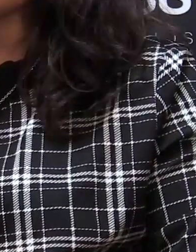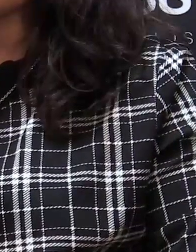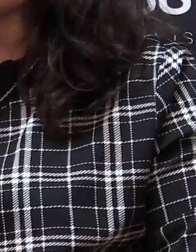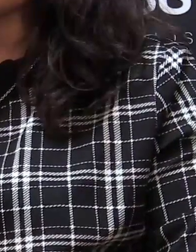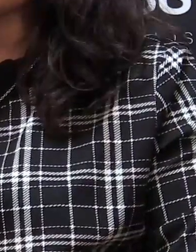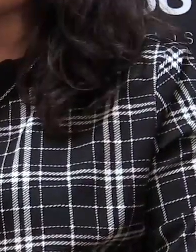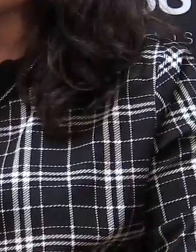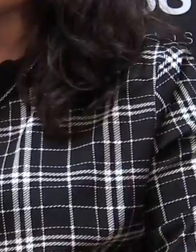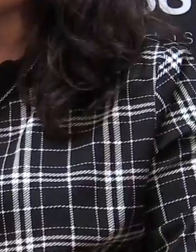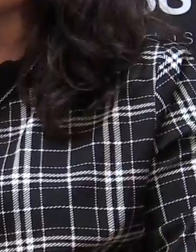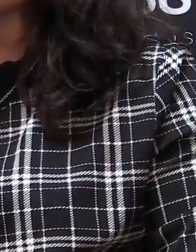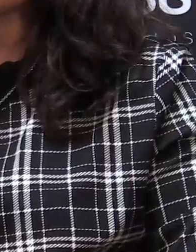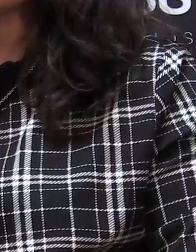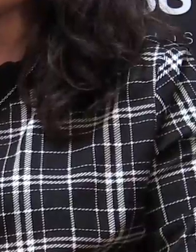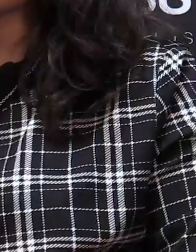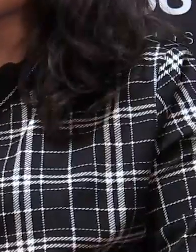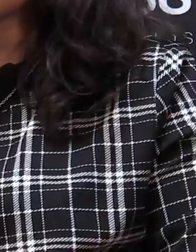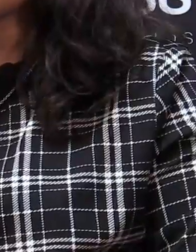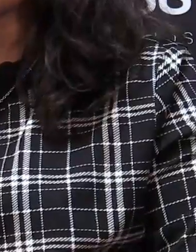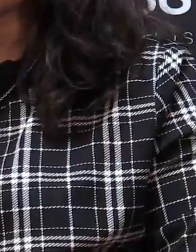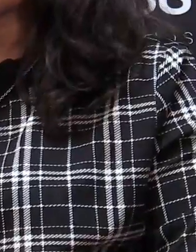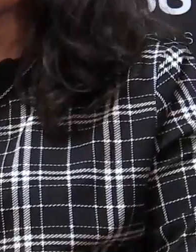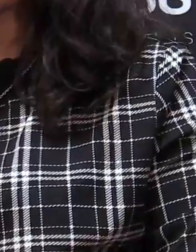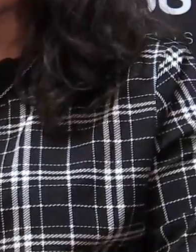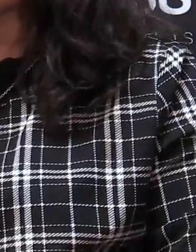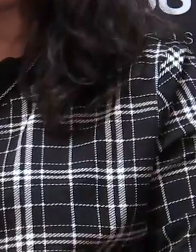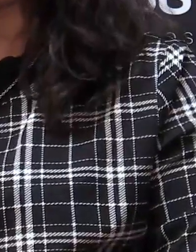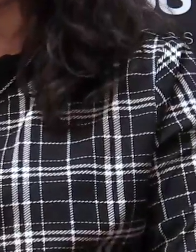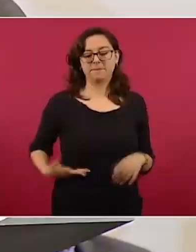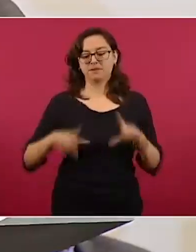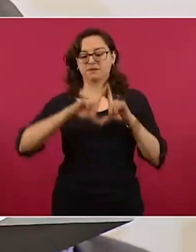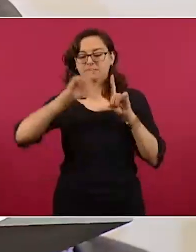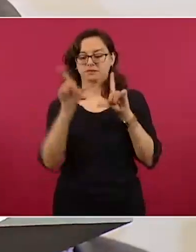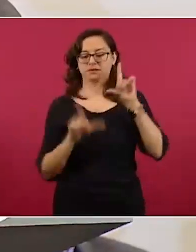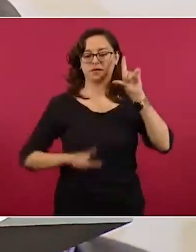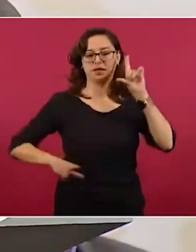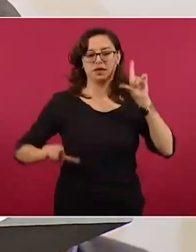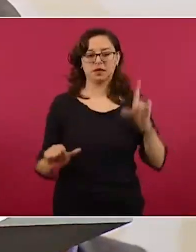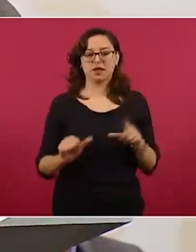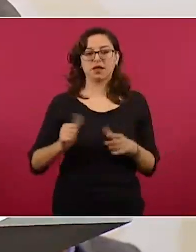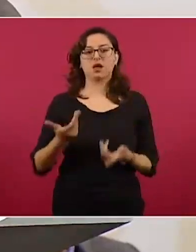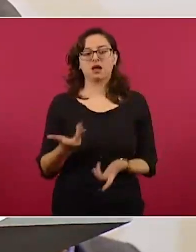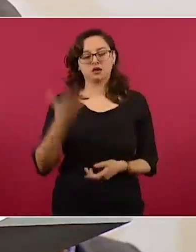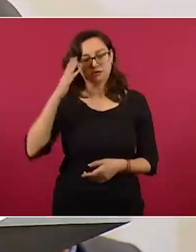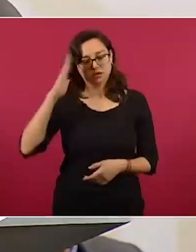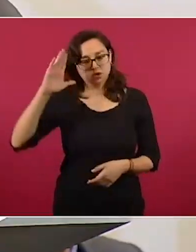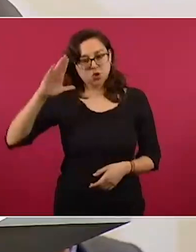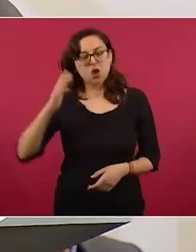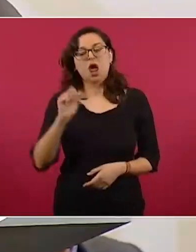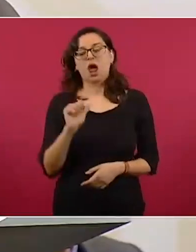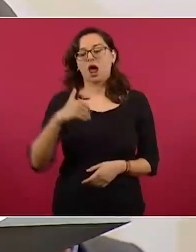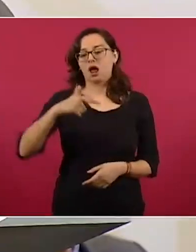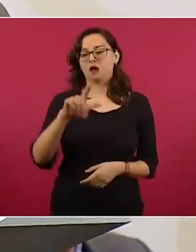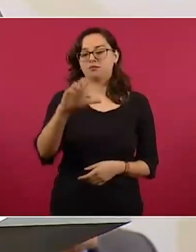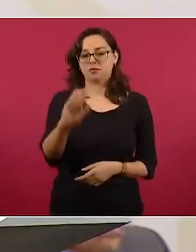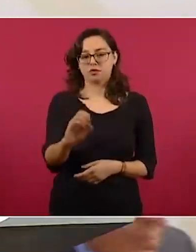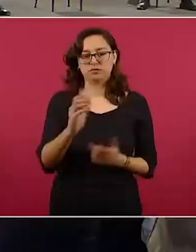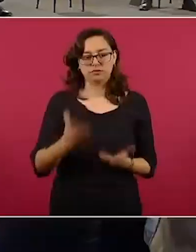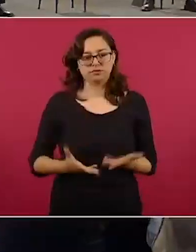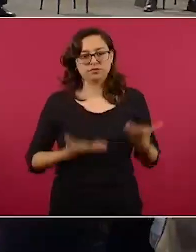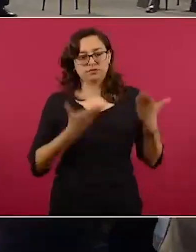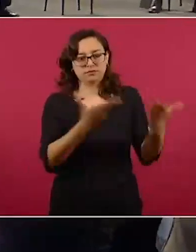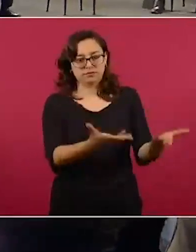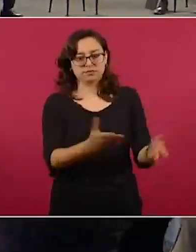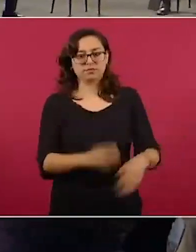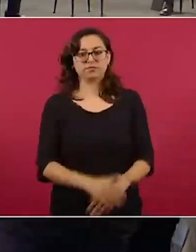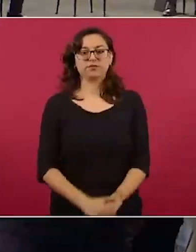tiempo, estuvimos en pandemia, o sea, hubo algo excepcional, ¿no? A nivel sociedad y estaban los informes de salud, pero no se había